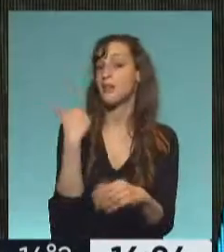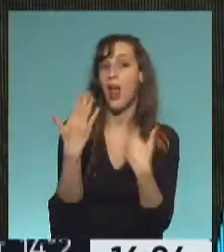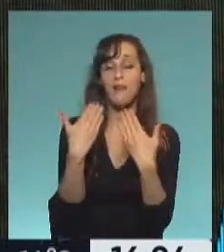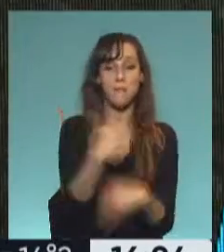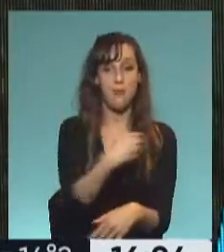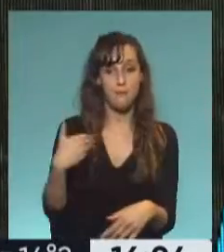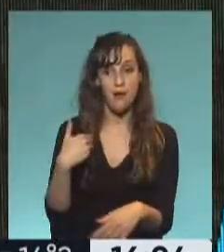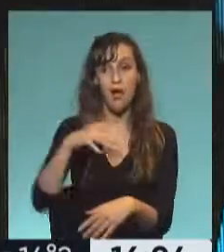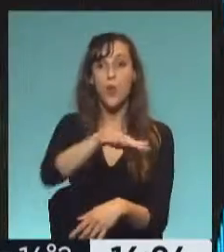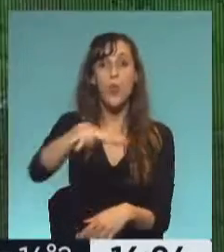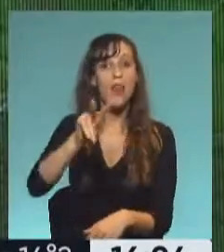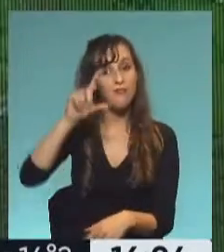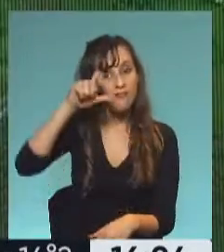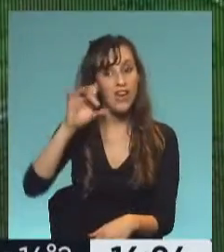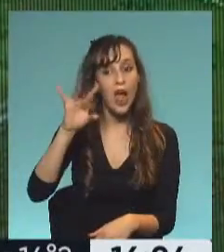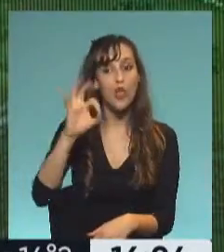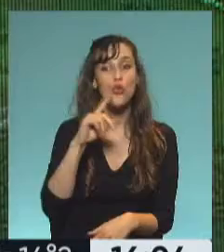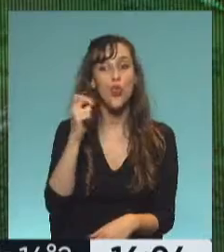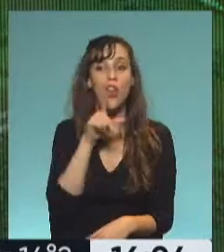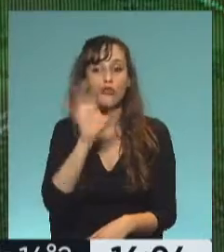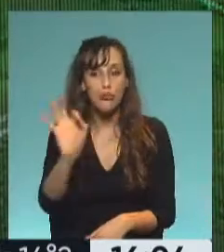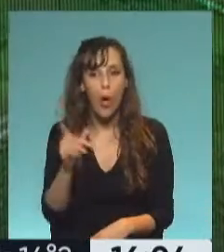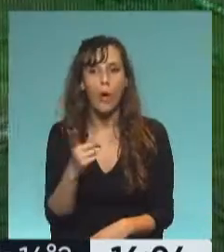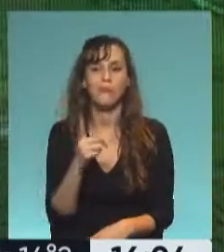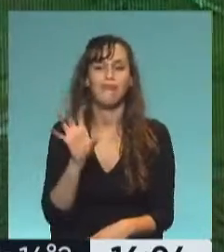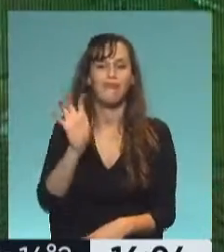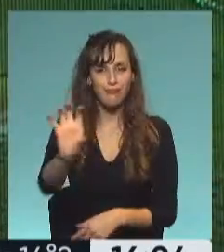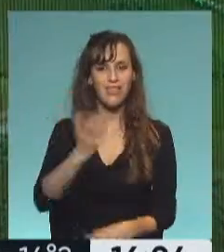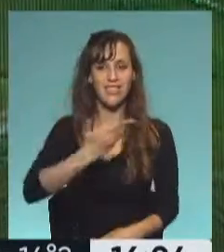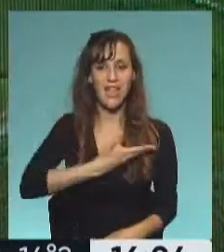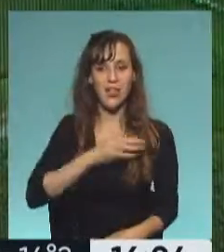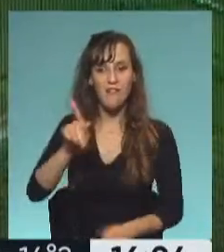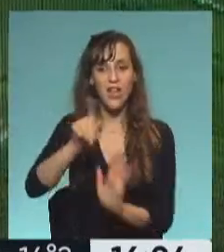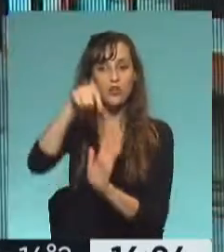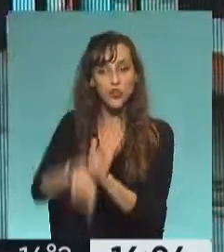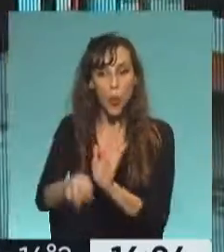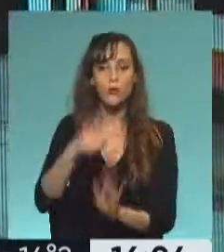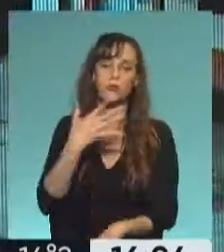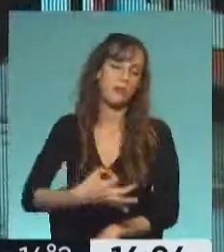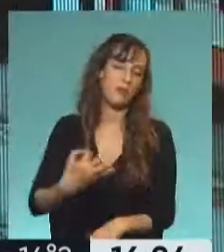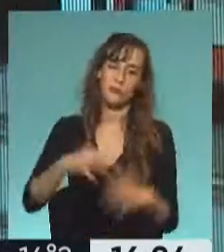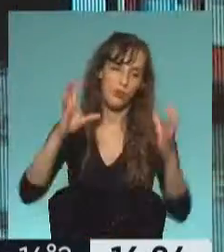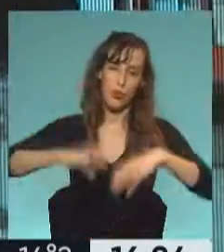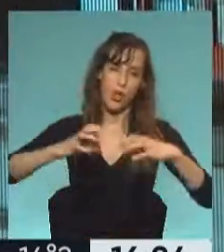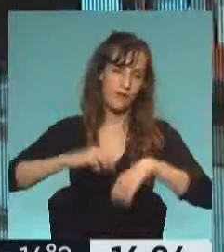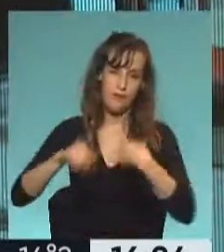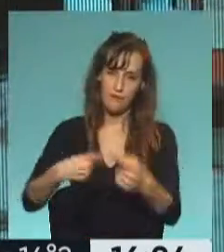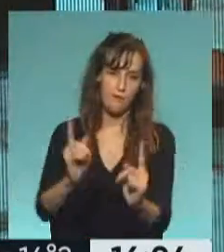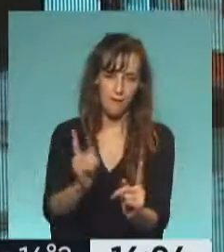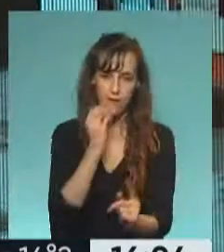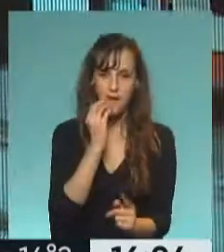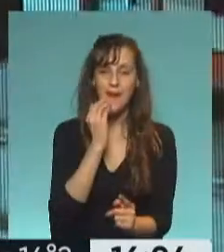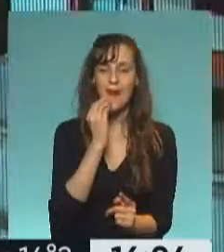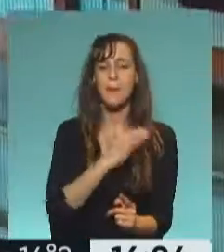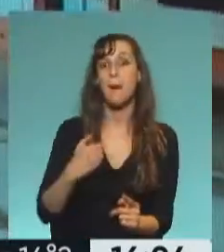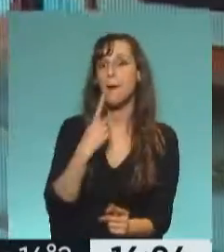decía, acá está horrible, me dijo mi mamá hoy. Claro. O sea que en el sur de Santa Fe también debe estar nublado y lluvioso. Vos contanos cómo está tu lugar